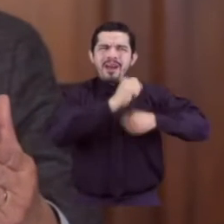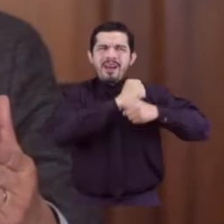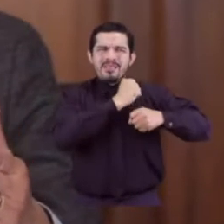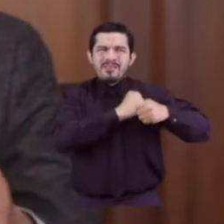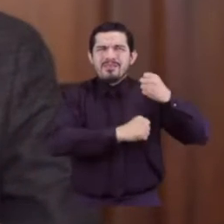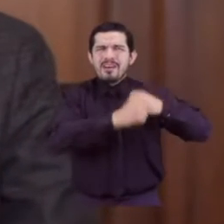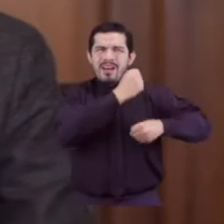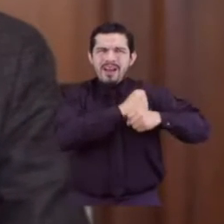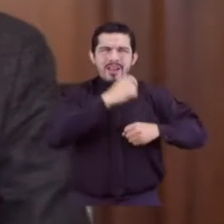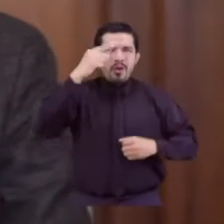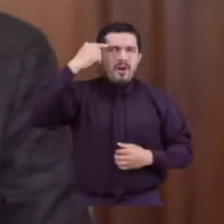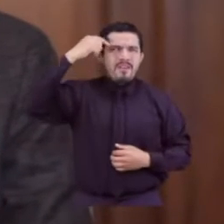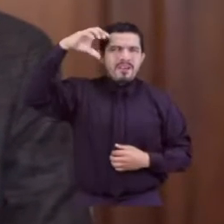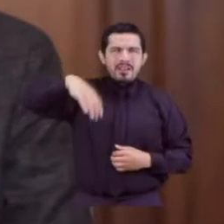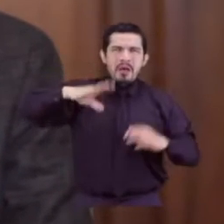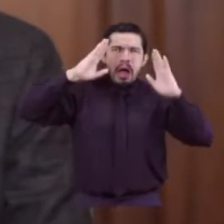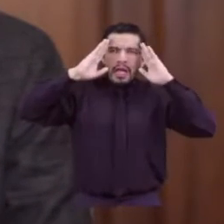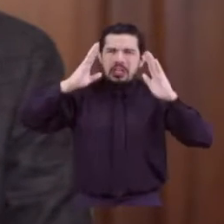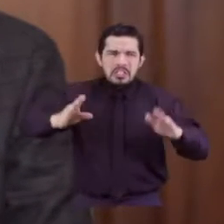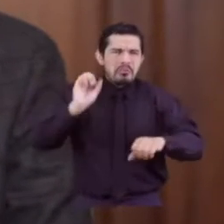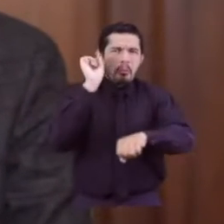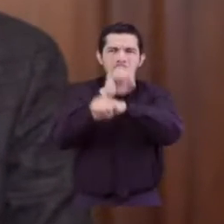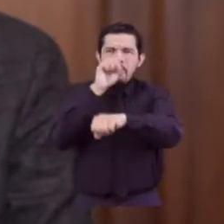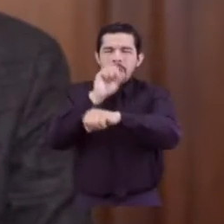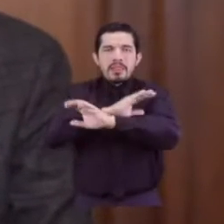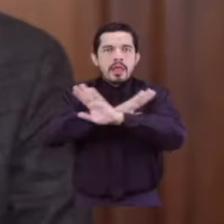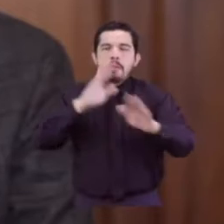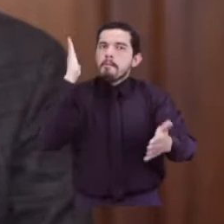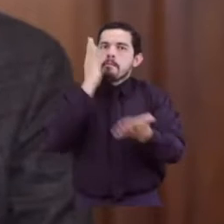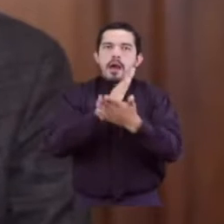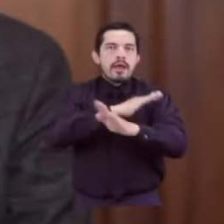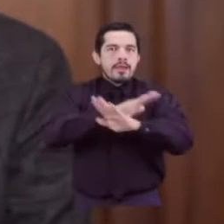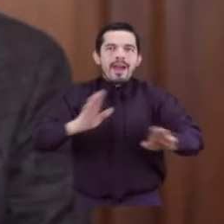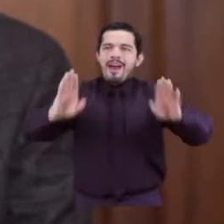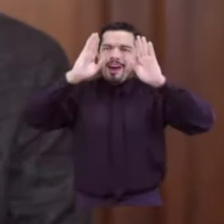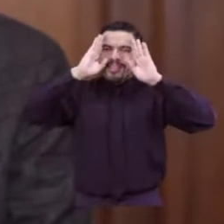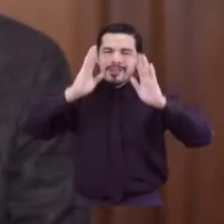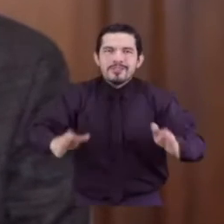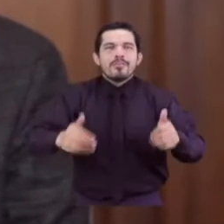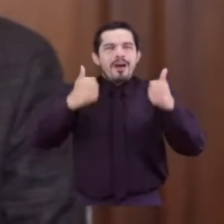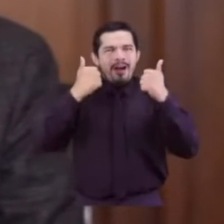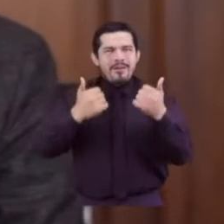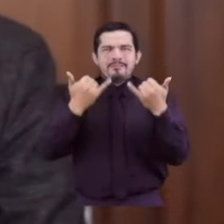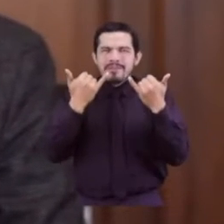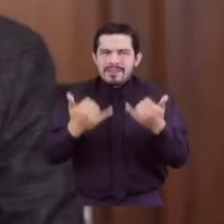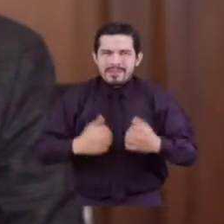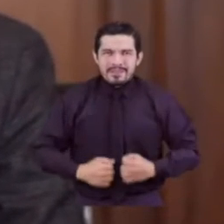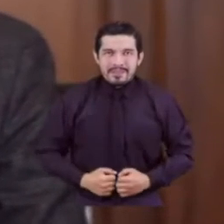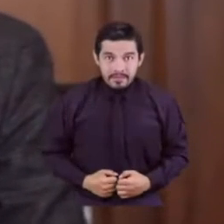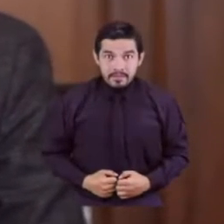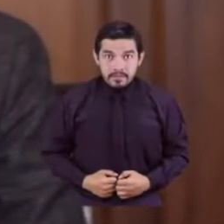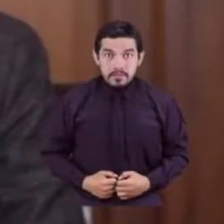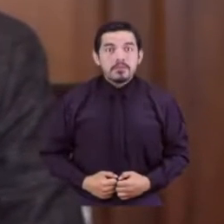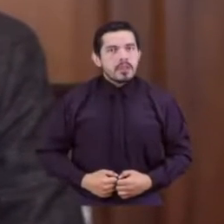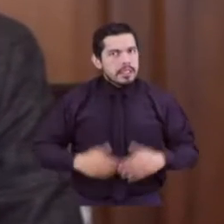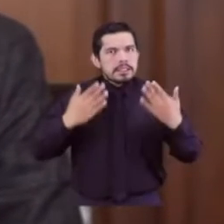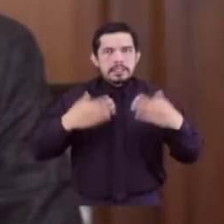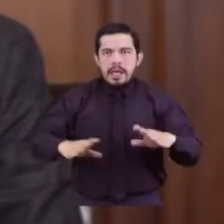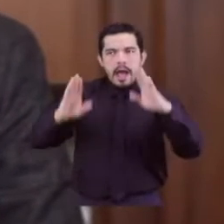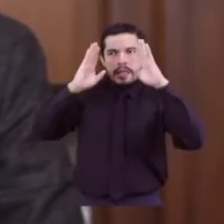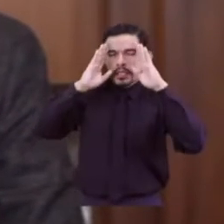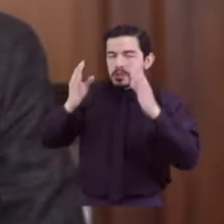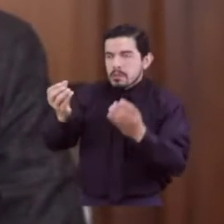ha sufrido por parte del Estado desde hace más de 40 años. Hemos